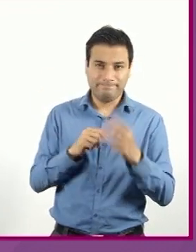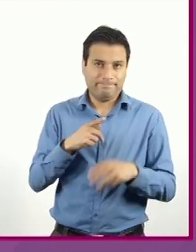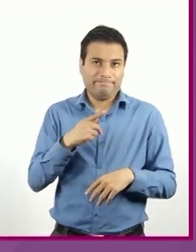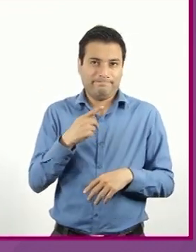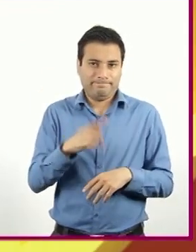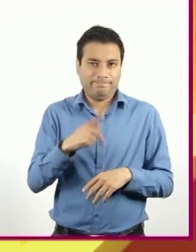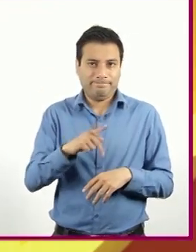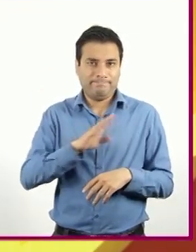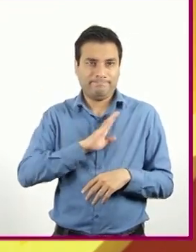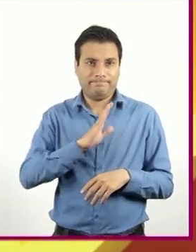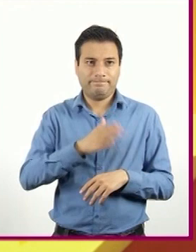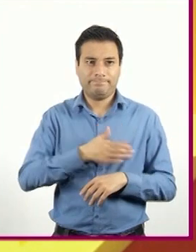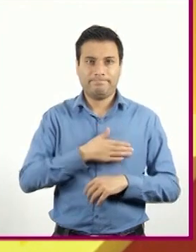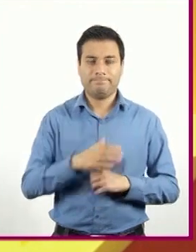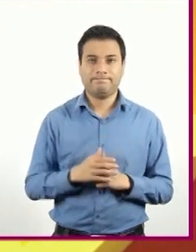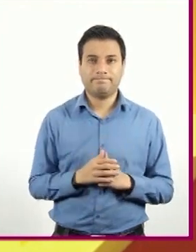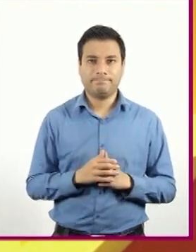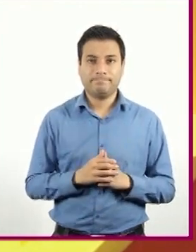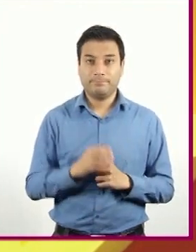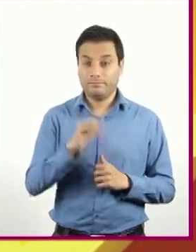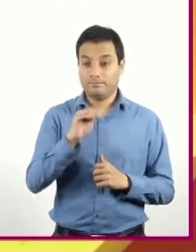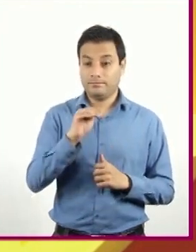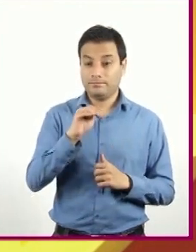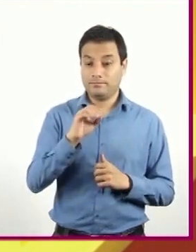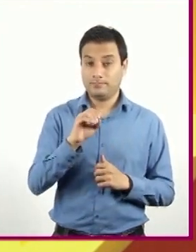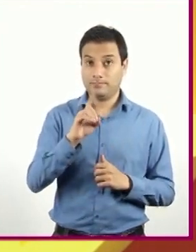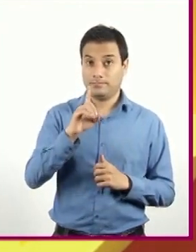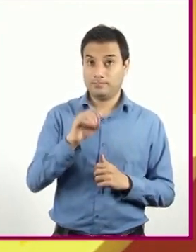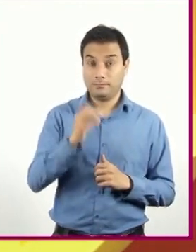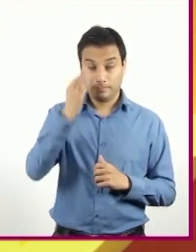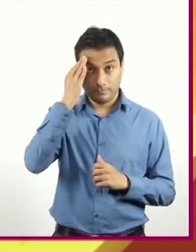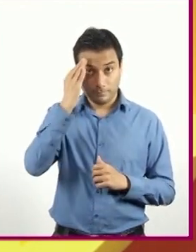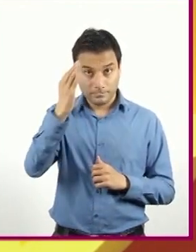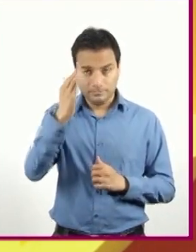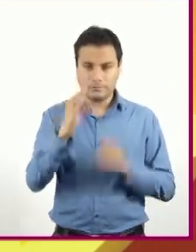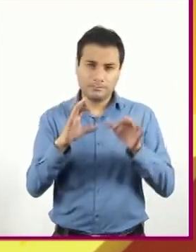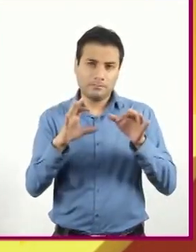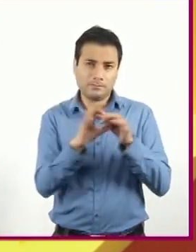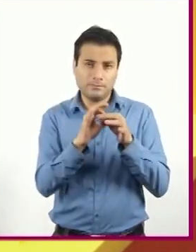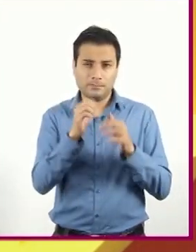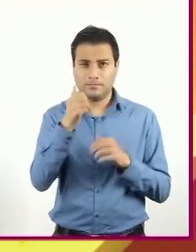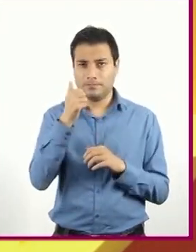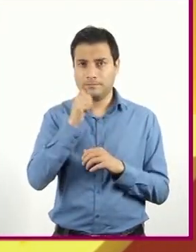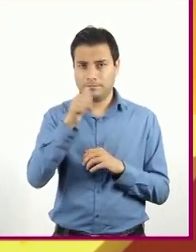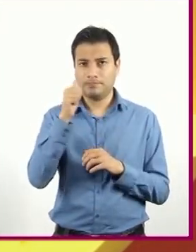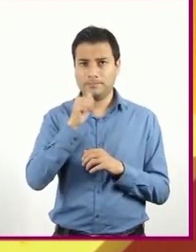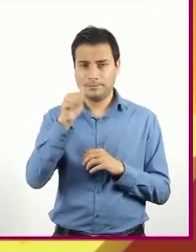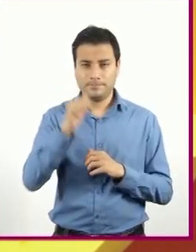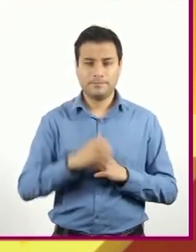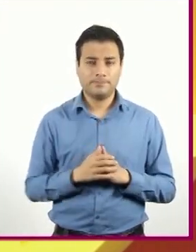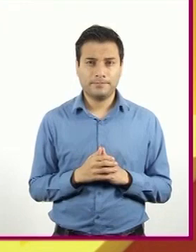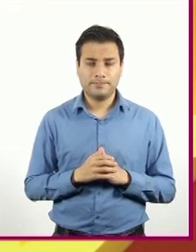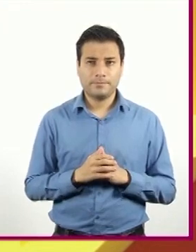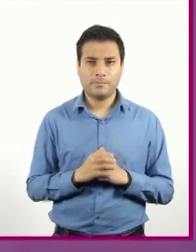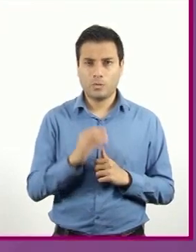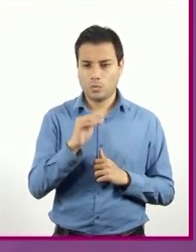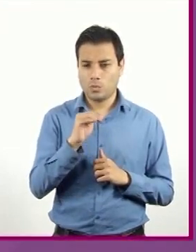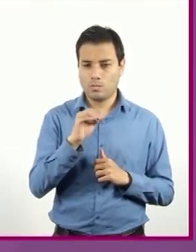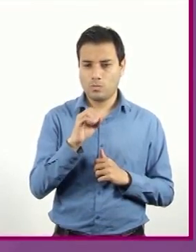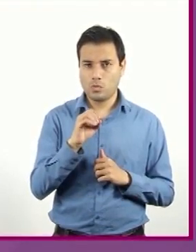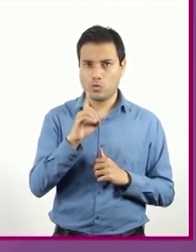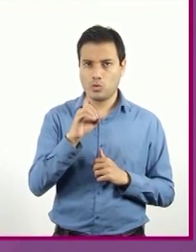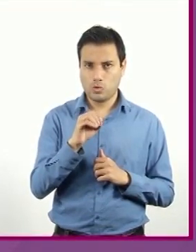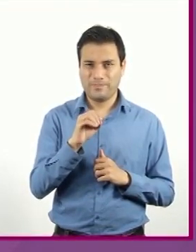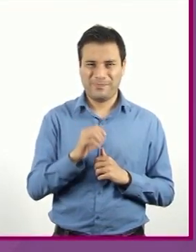imperativo. Modos y tiempos se encuentran ligados en los textos. En el modo indicativo,